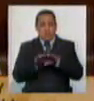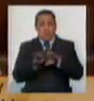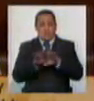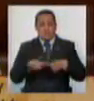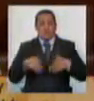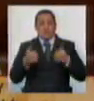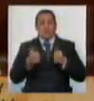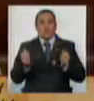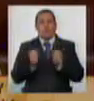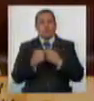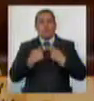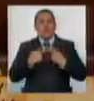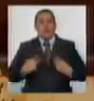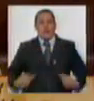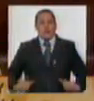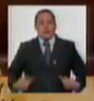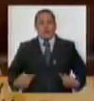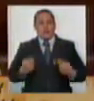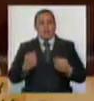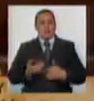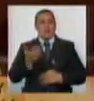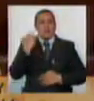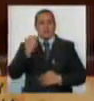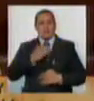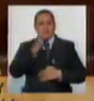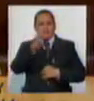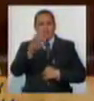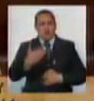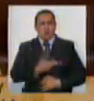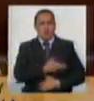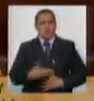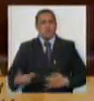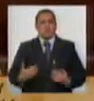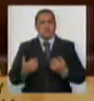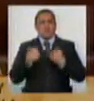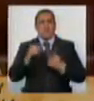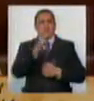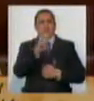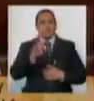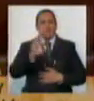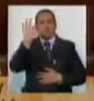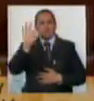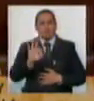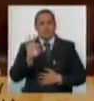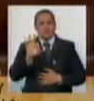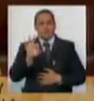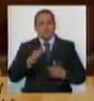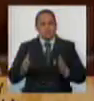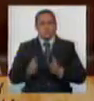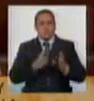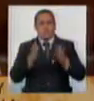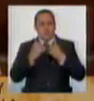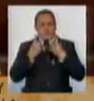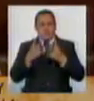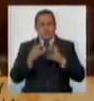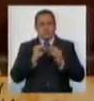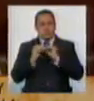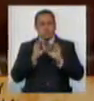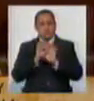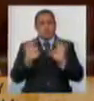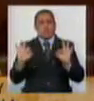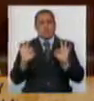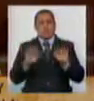Y algo similar ocurrirá con Huancavelica, que cuando llegamos al gobierno tenía el 22% de sus vías nacionales pavimentadas.